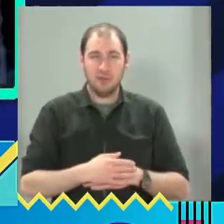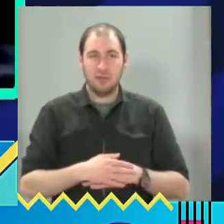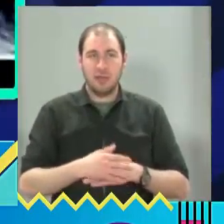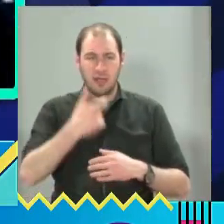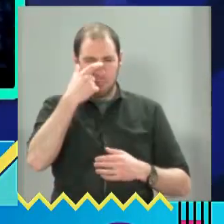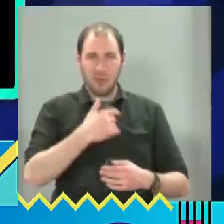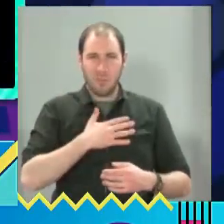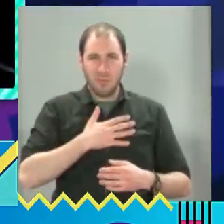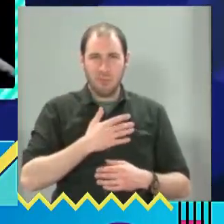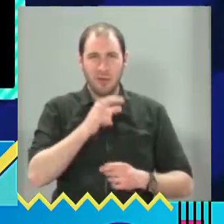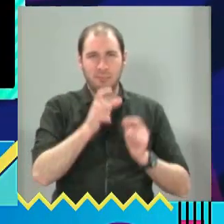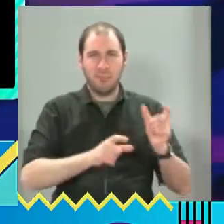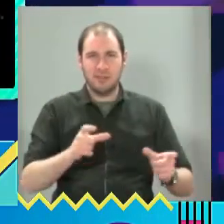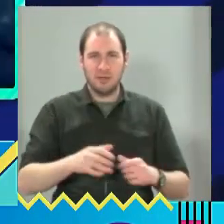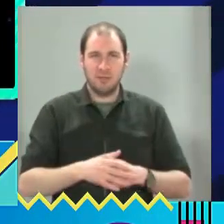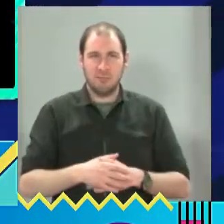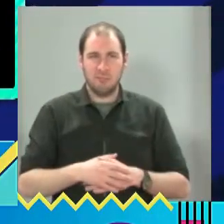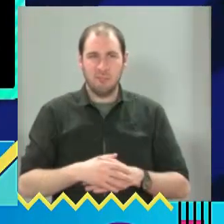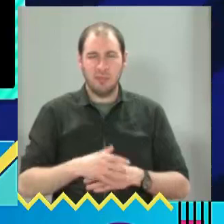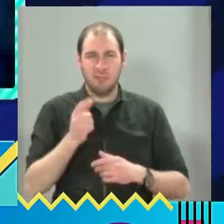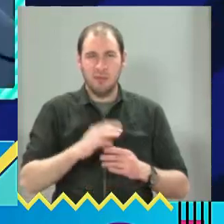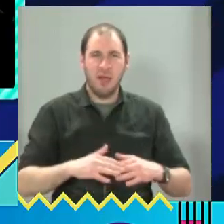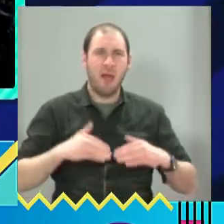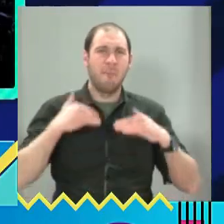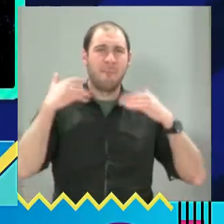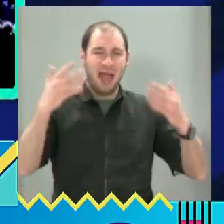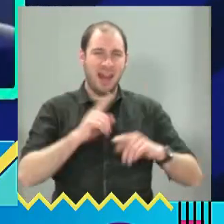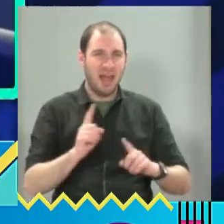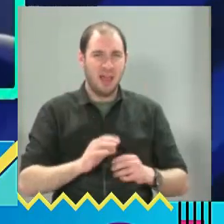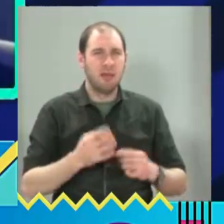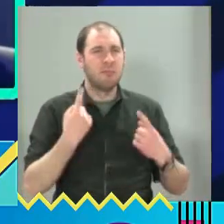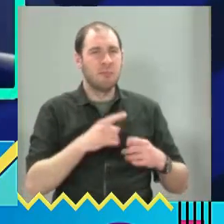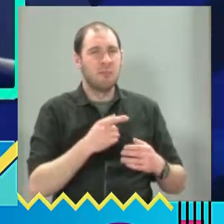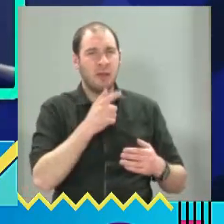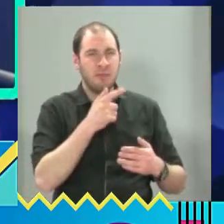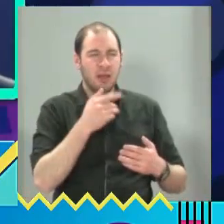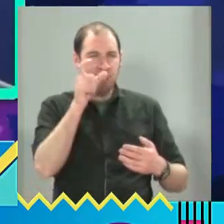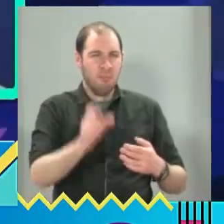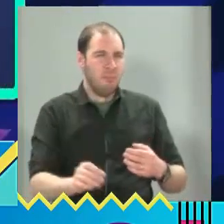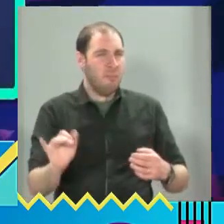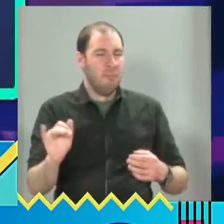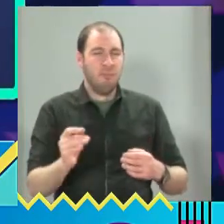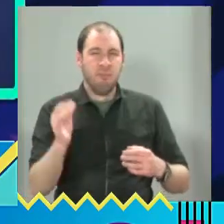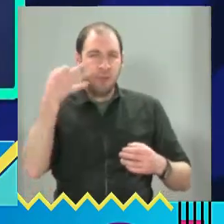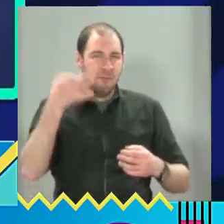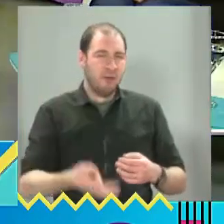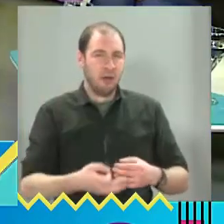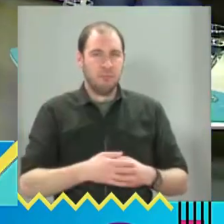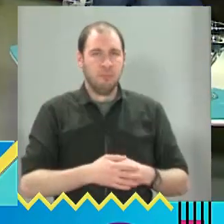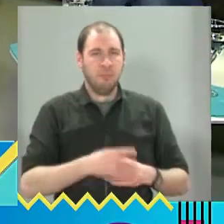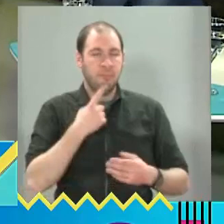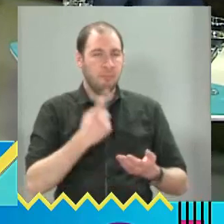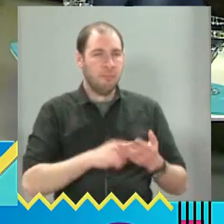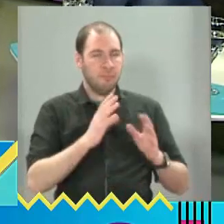Perdiendo lo humano, los seres humanos no maximizamos nada. Claro, propone como un ser ideal que toma decisiones de